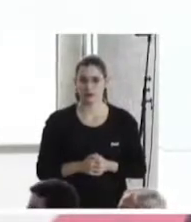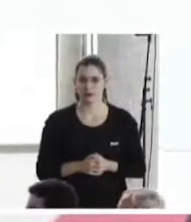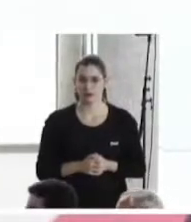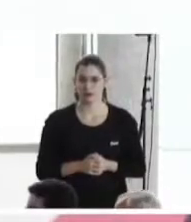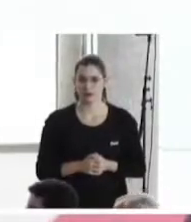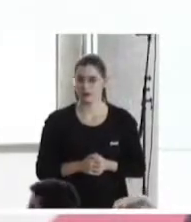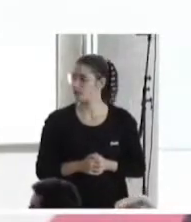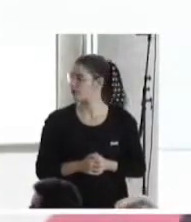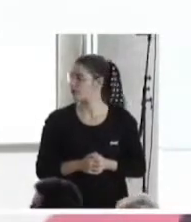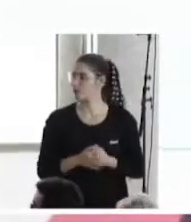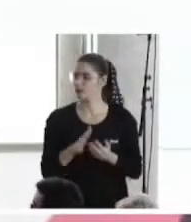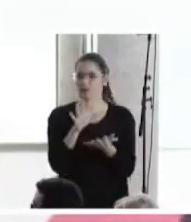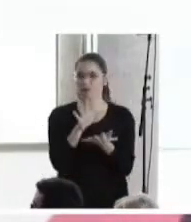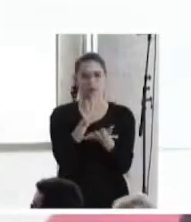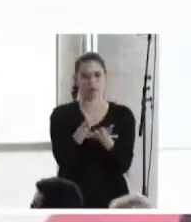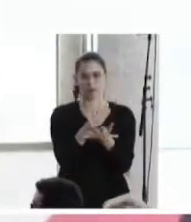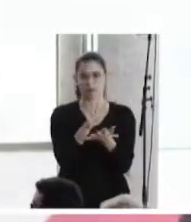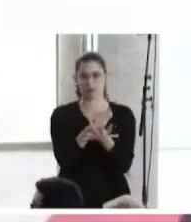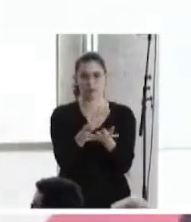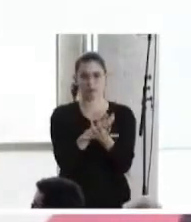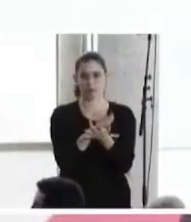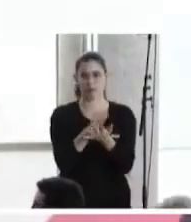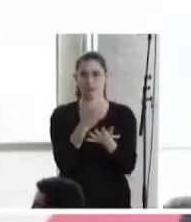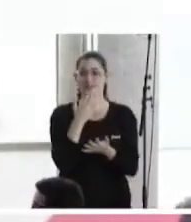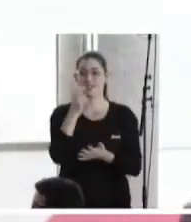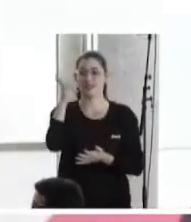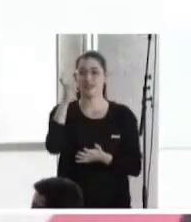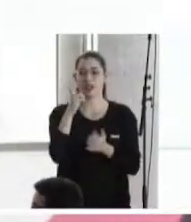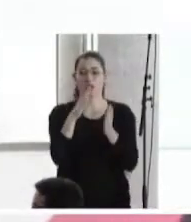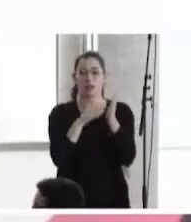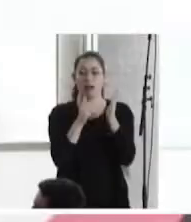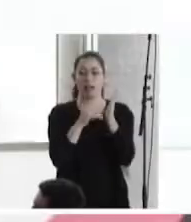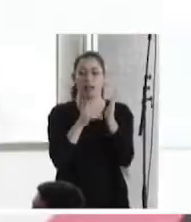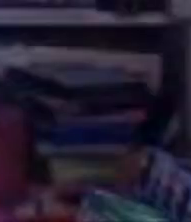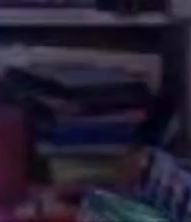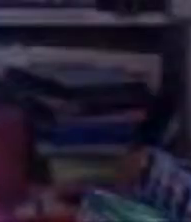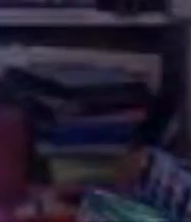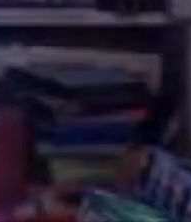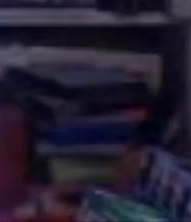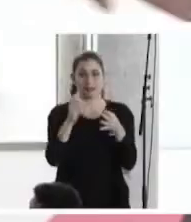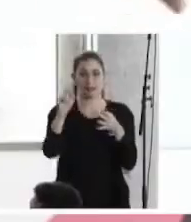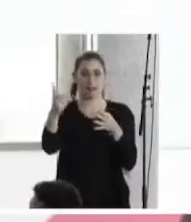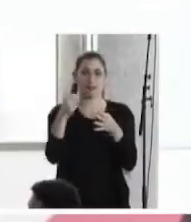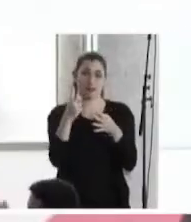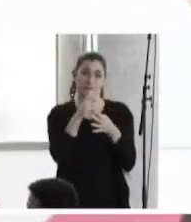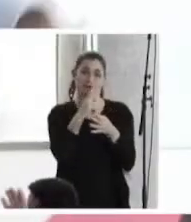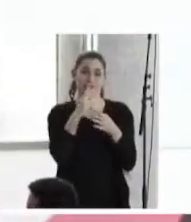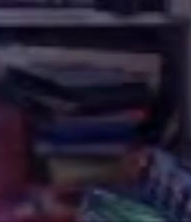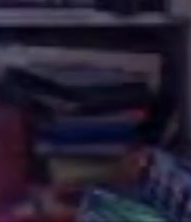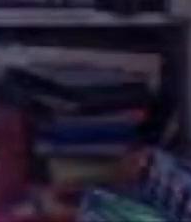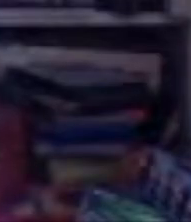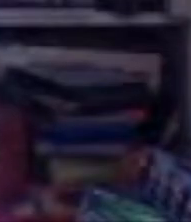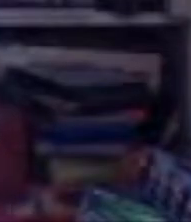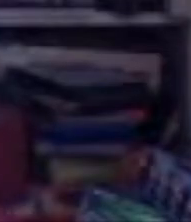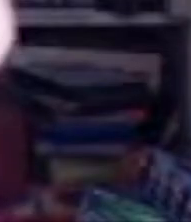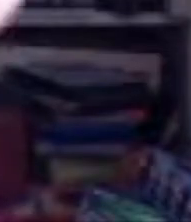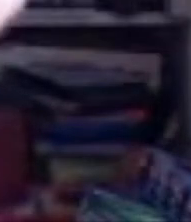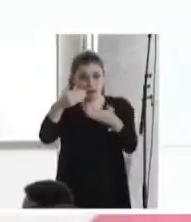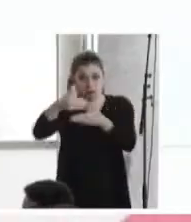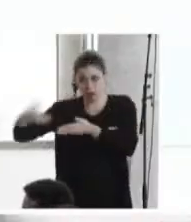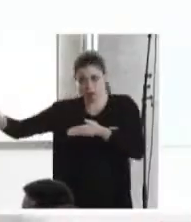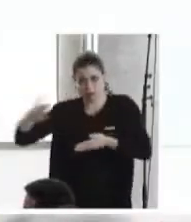en tranquilidad tranquilidad tengo a alguien del frente obrero les vamos a poner en primera línea A partir de ahora para que puedan